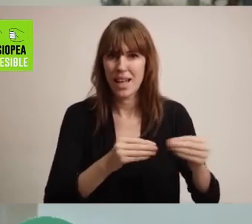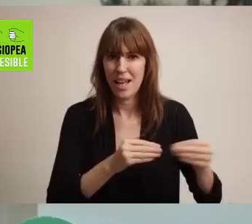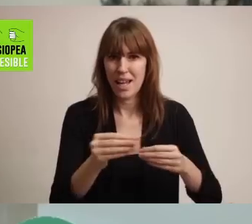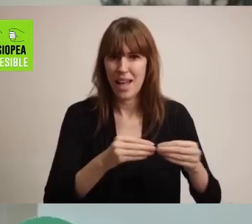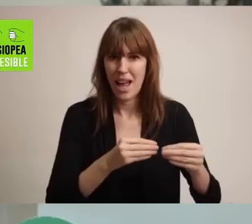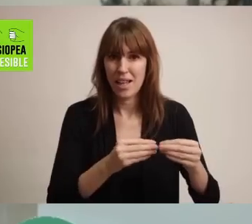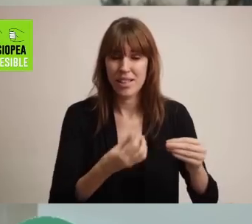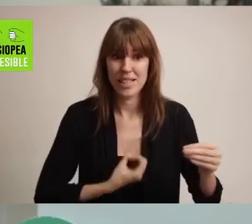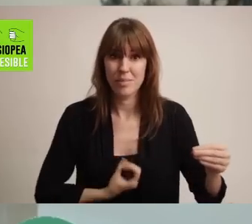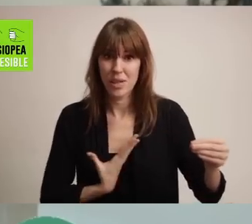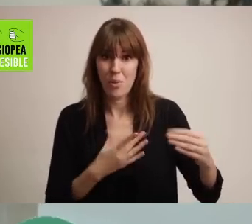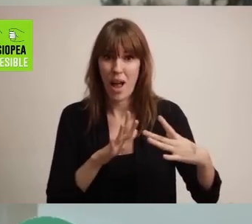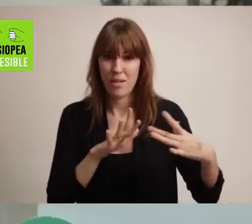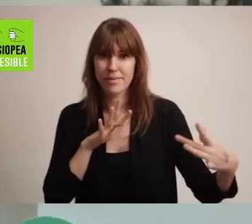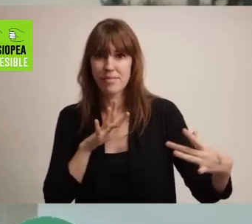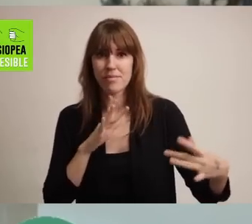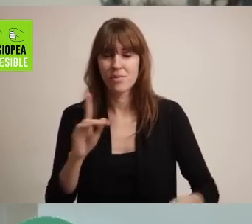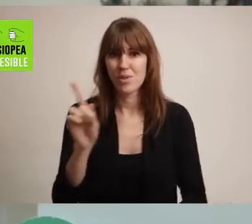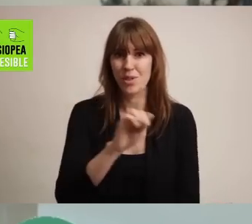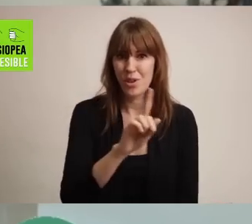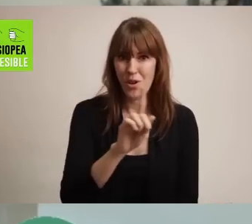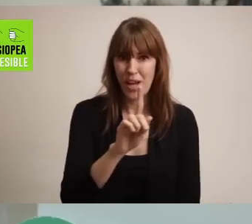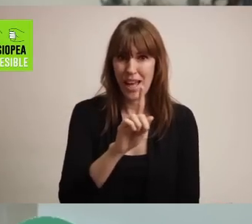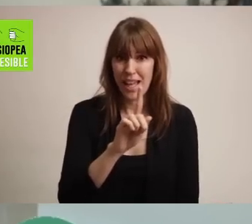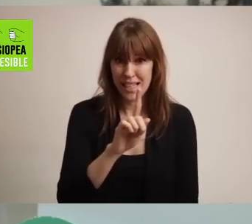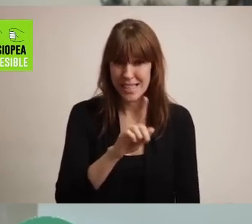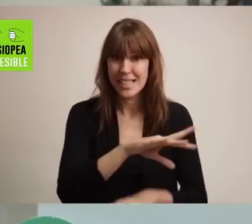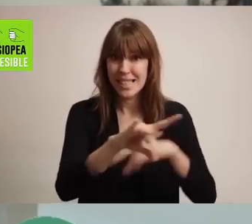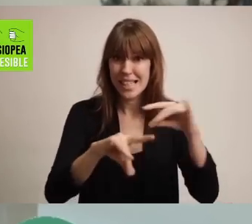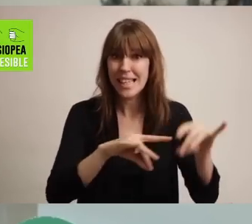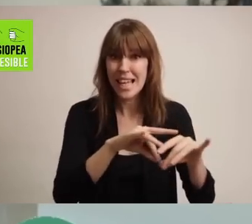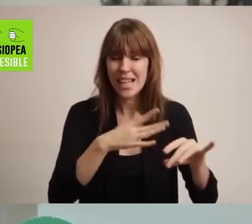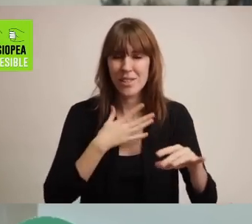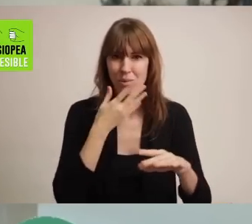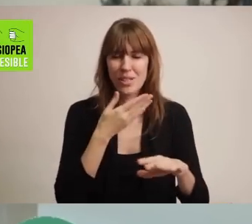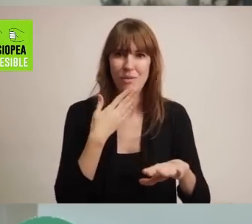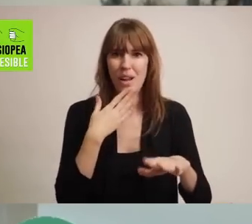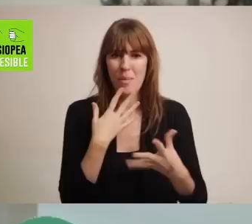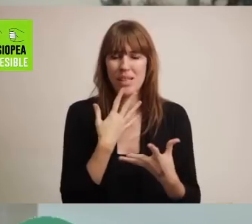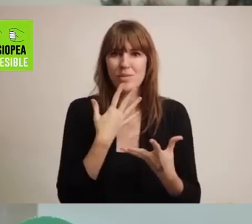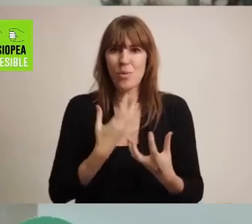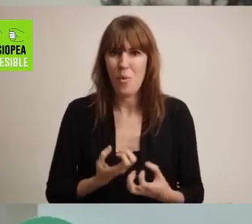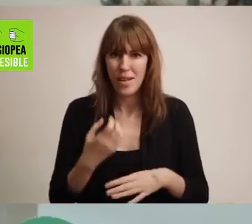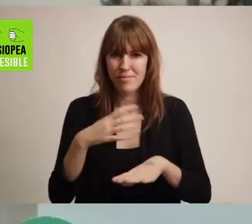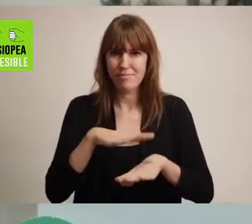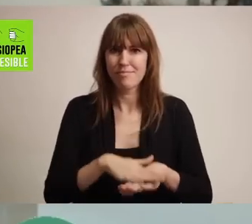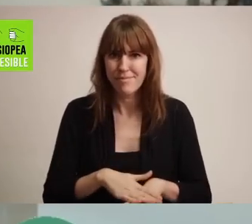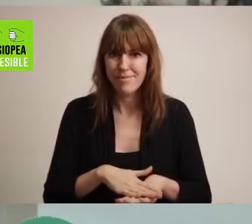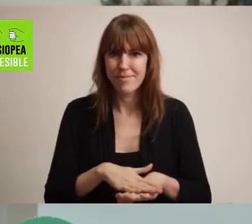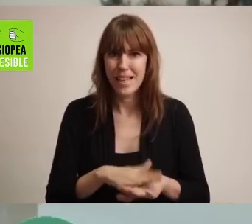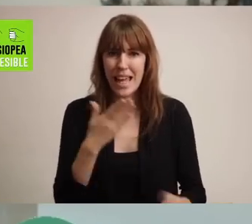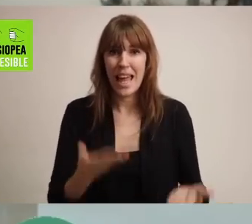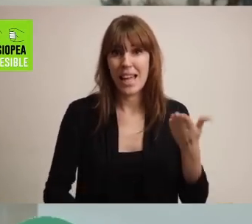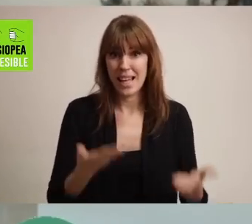de lo espiritual. No, nos sujeta y nos equilibra para poder estar en la frecuencia